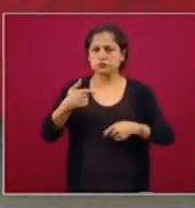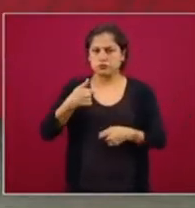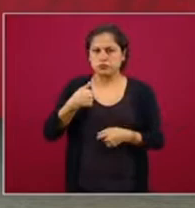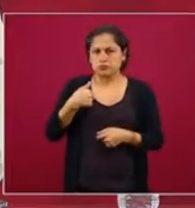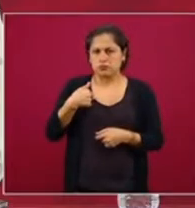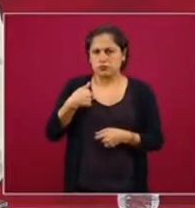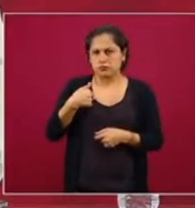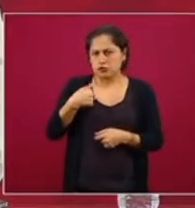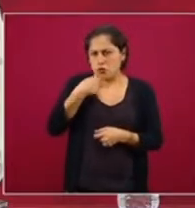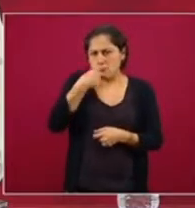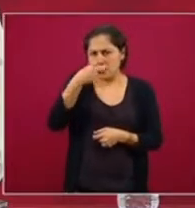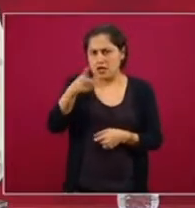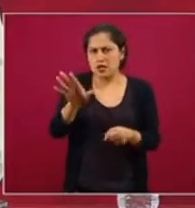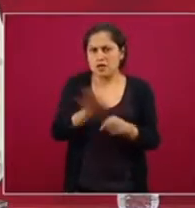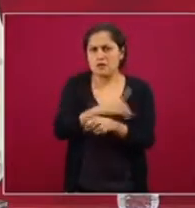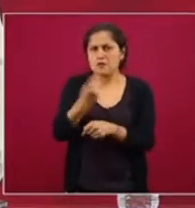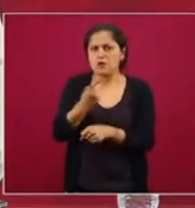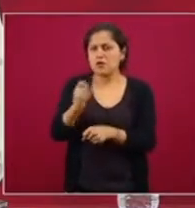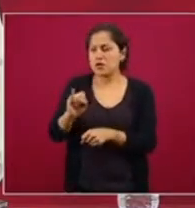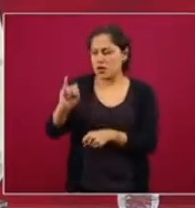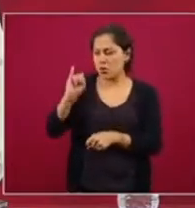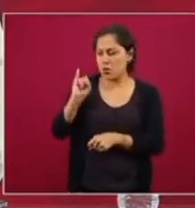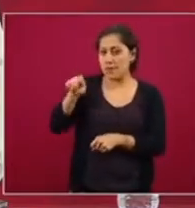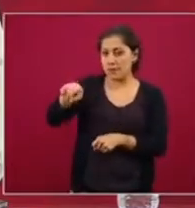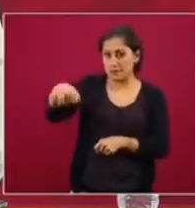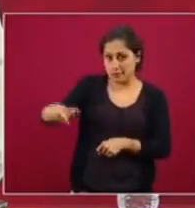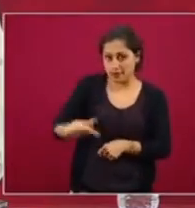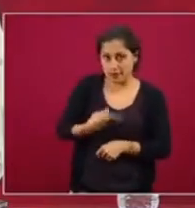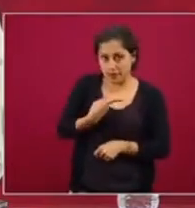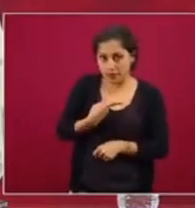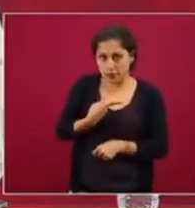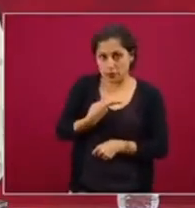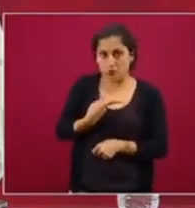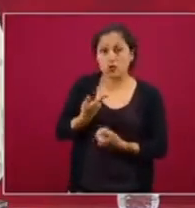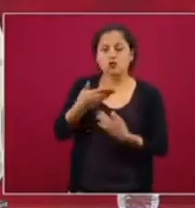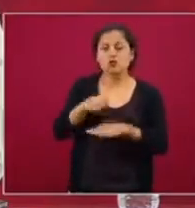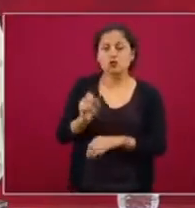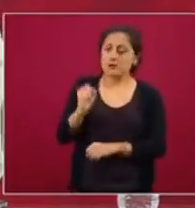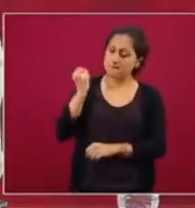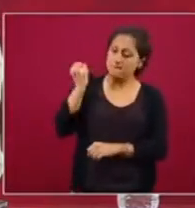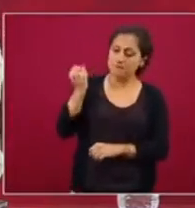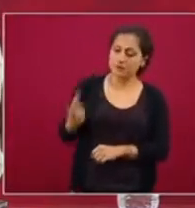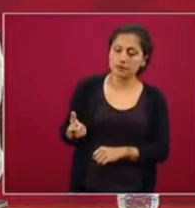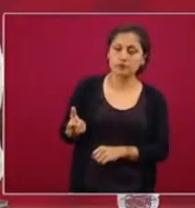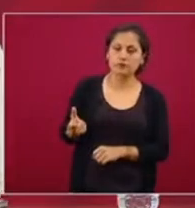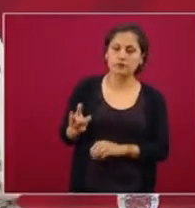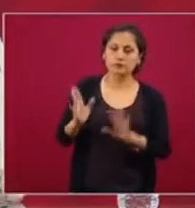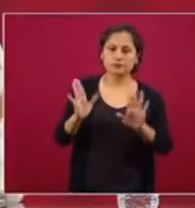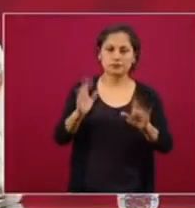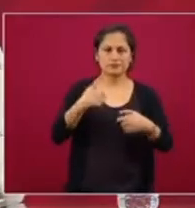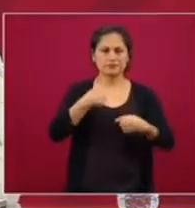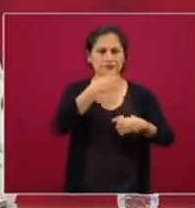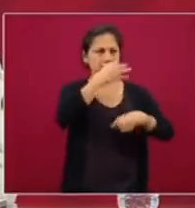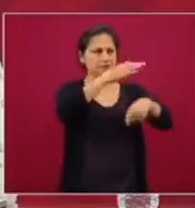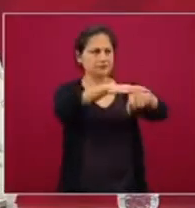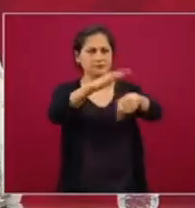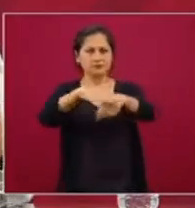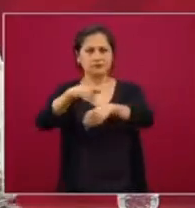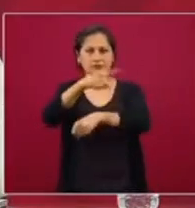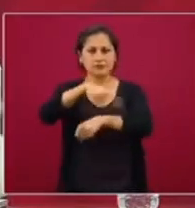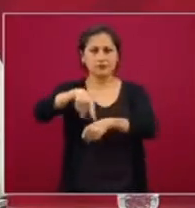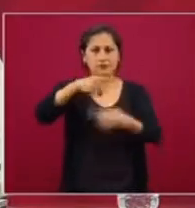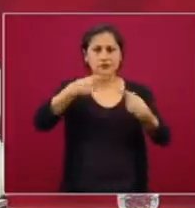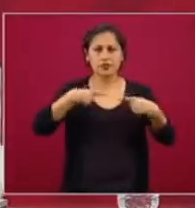acabado la sesión, que dijo lo de privilegio. Y yo no quiero que la población se confunda con una idea de